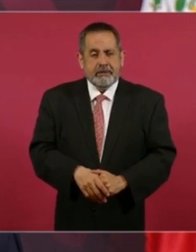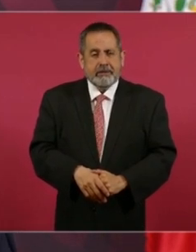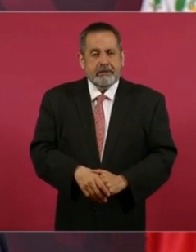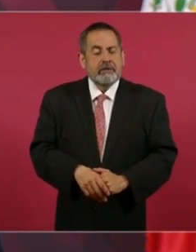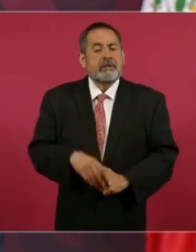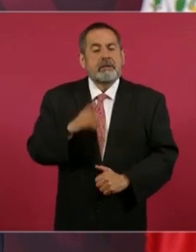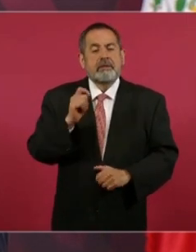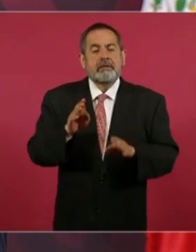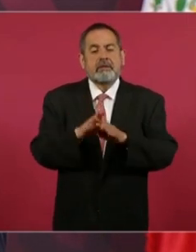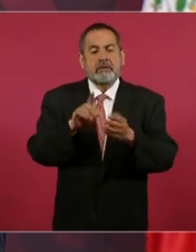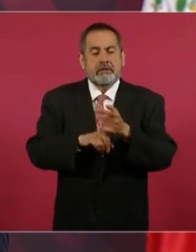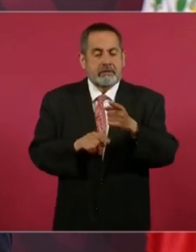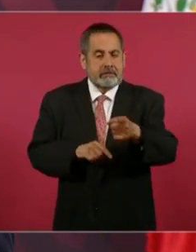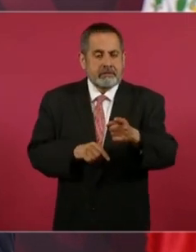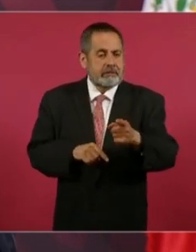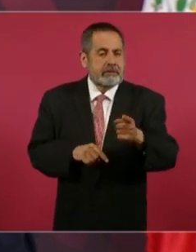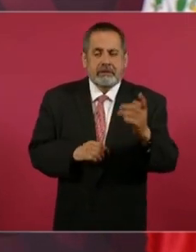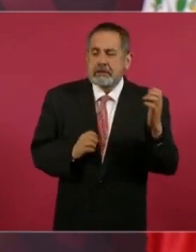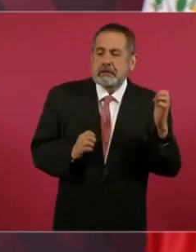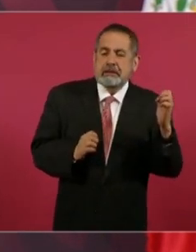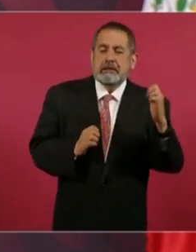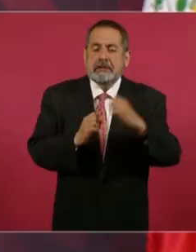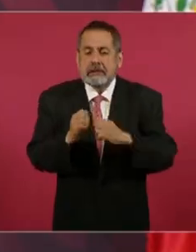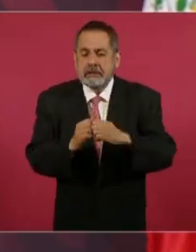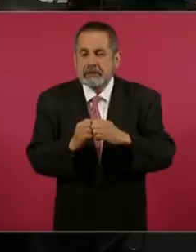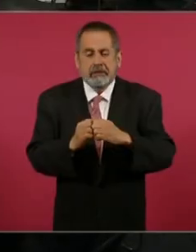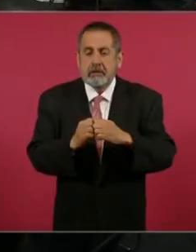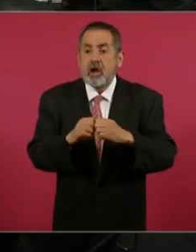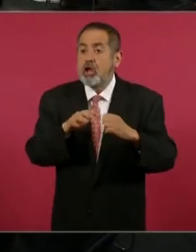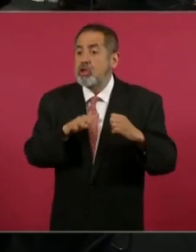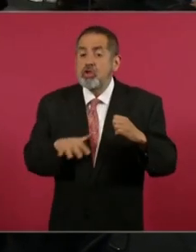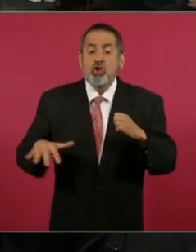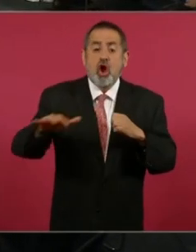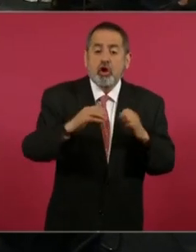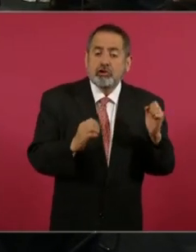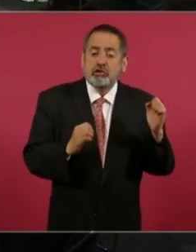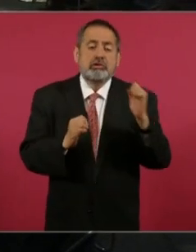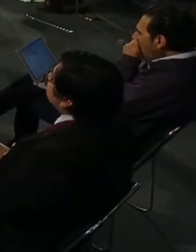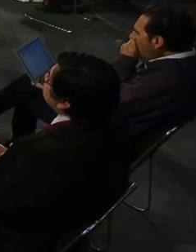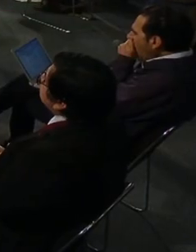y hacer, bueno, pero engañan a toda la gente,